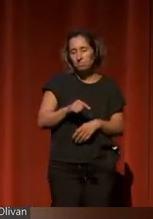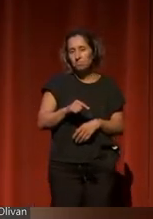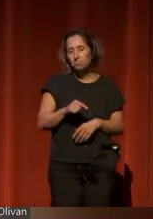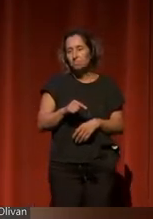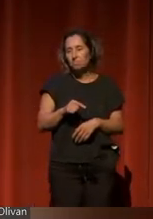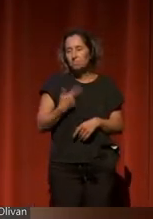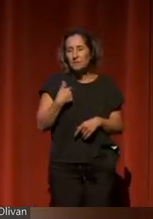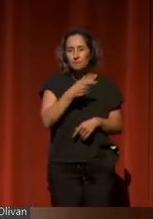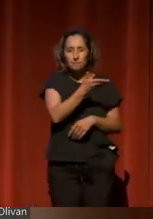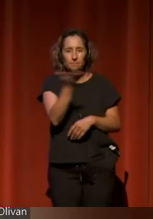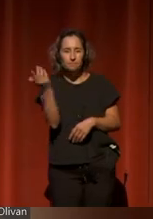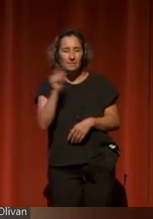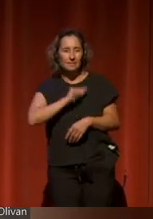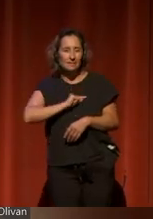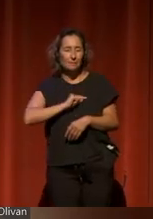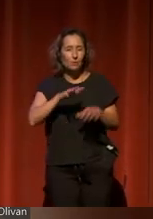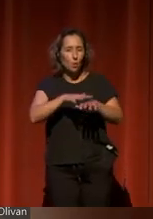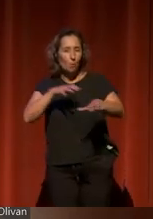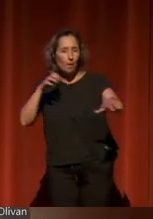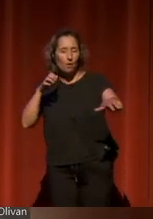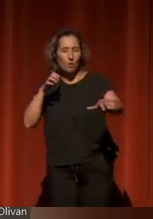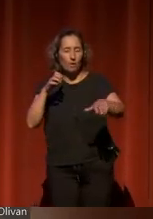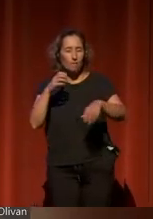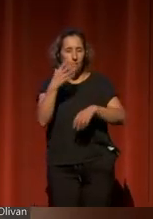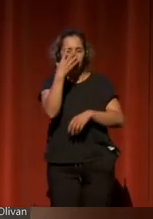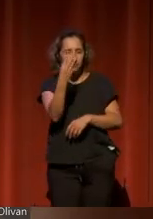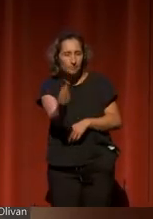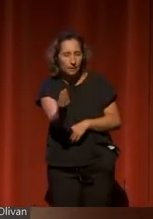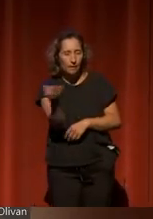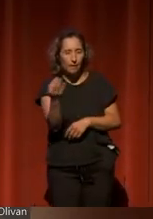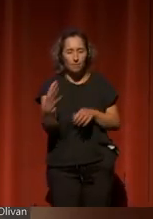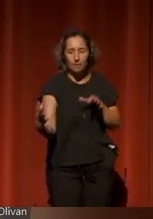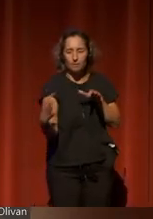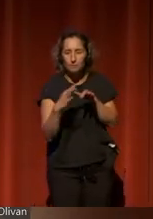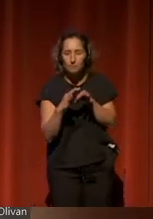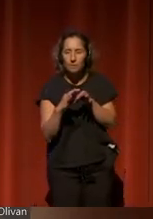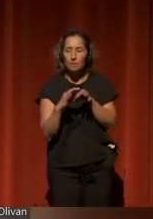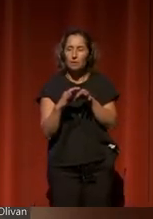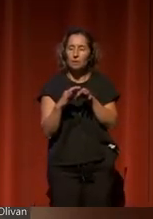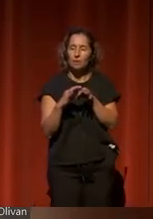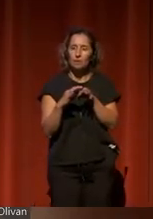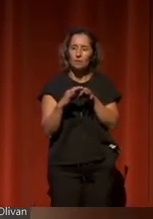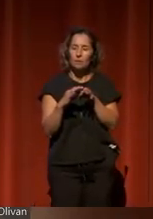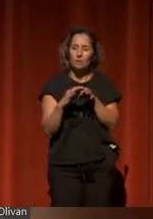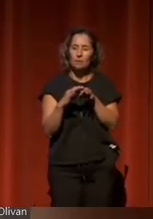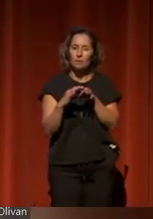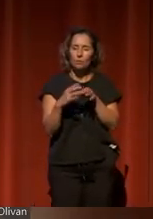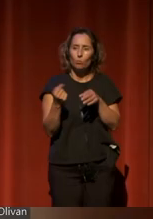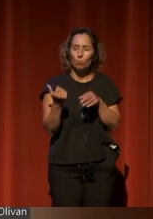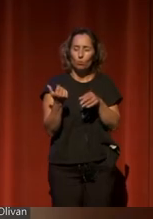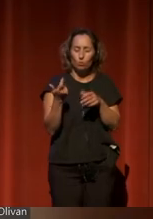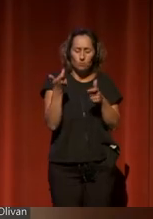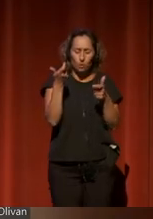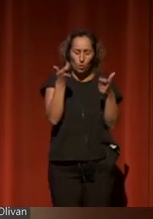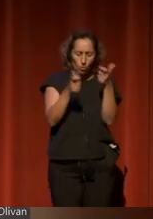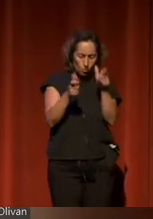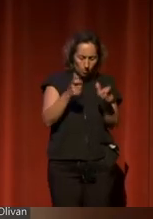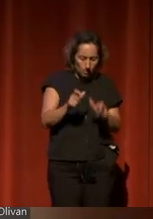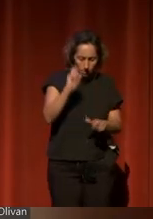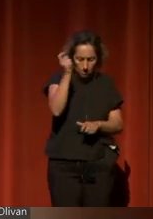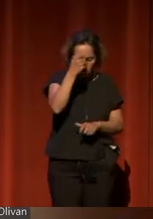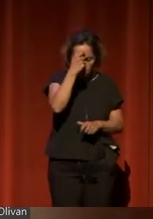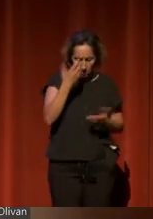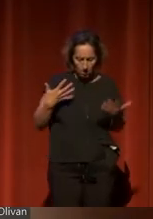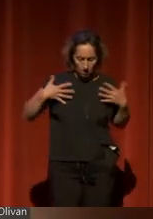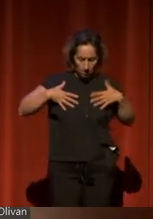El sentir de la mayoría que todo el mundo los entienda que todo el mundo e los los asimile no o sea es un juego doble no de